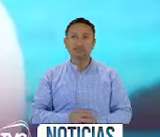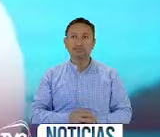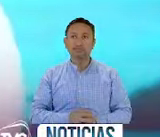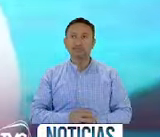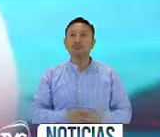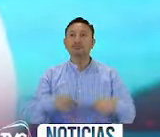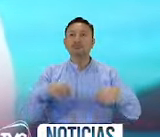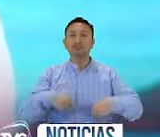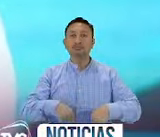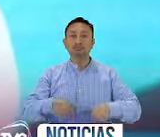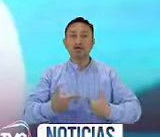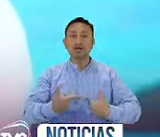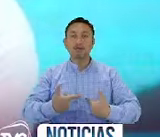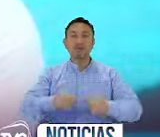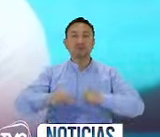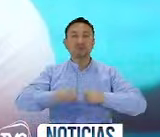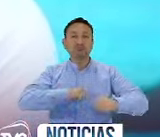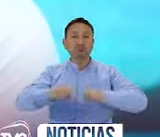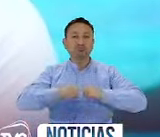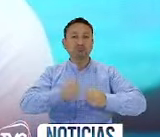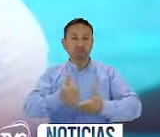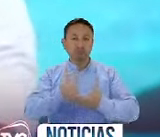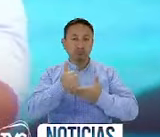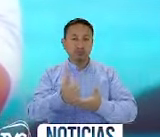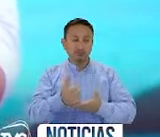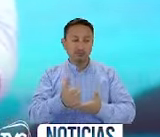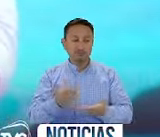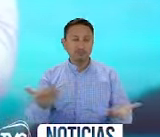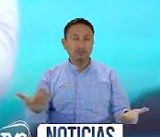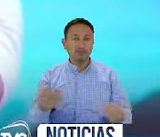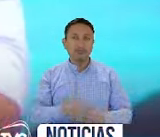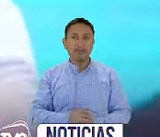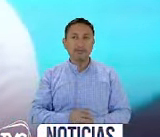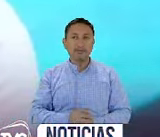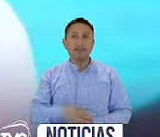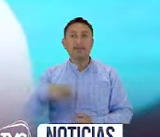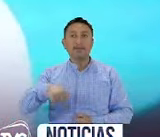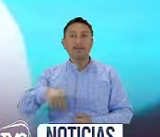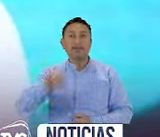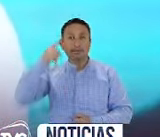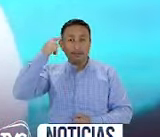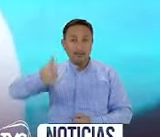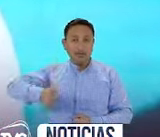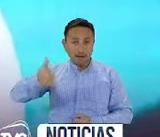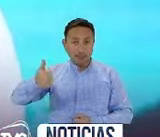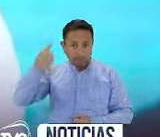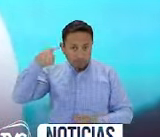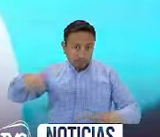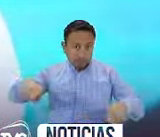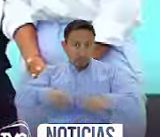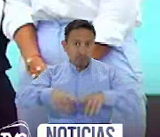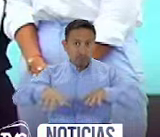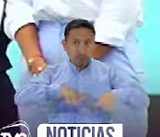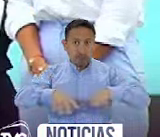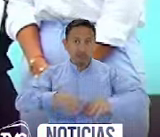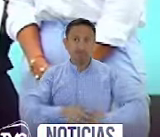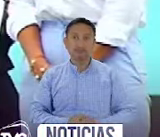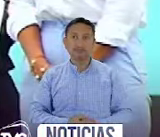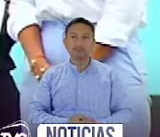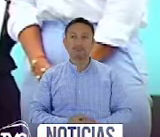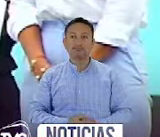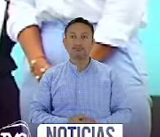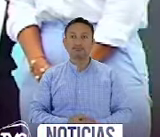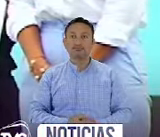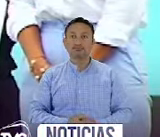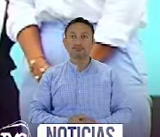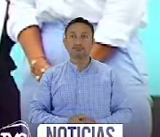esta provincia y la mejor forma de hacerlo es de manera coordinada con los gobiernos locales honestos. El resto del proyecto, que comprende